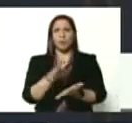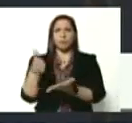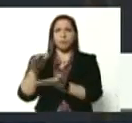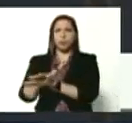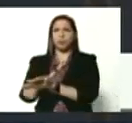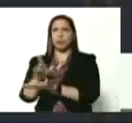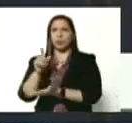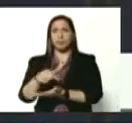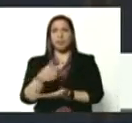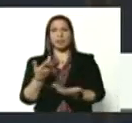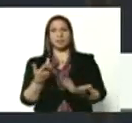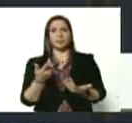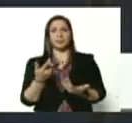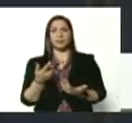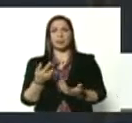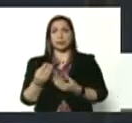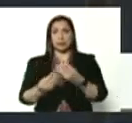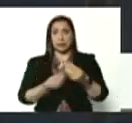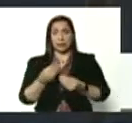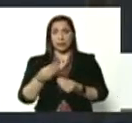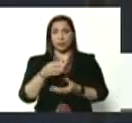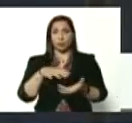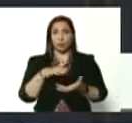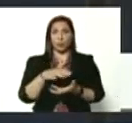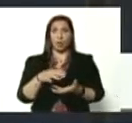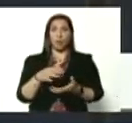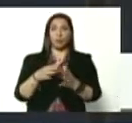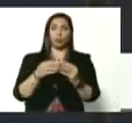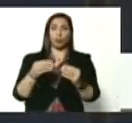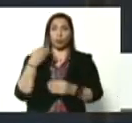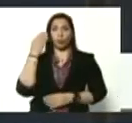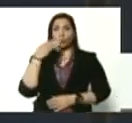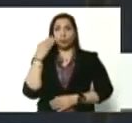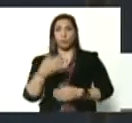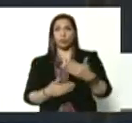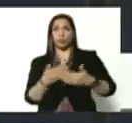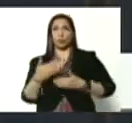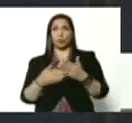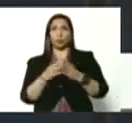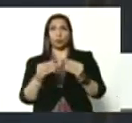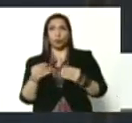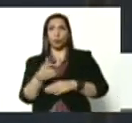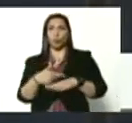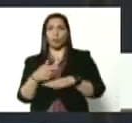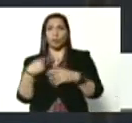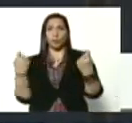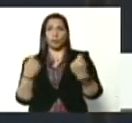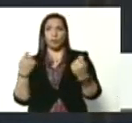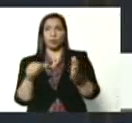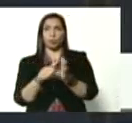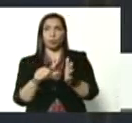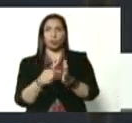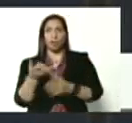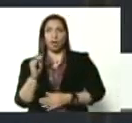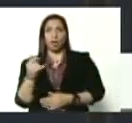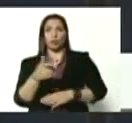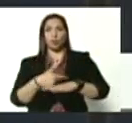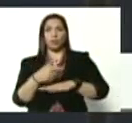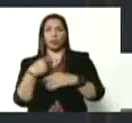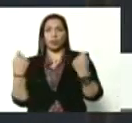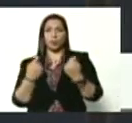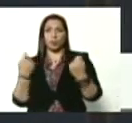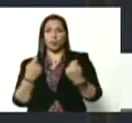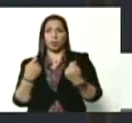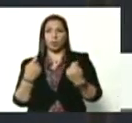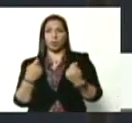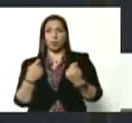sea tratará de achacar la crisis y todo el empobrecimiento progresivo a los gobiernos populares donde haya gobiernos populares de